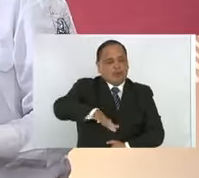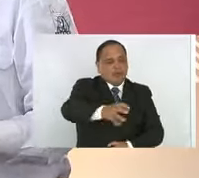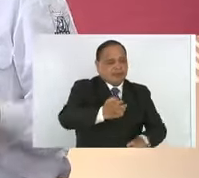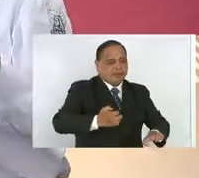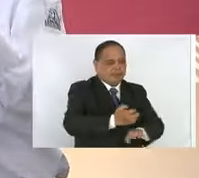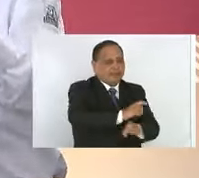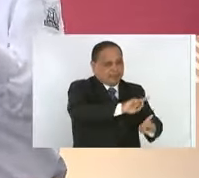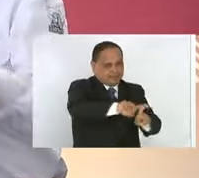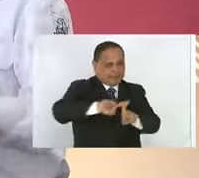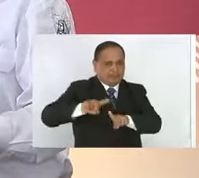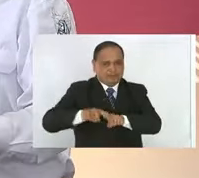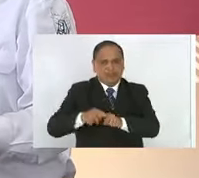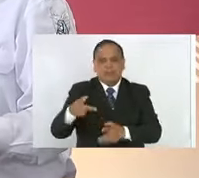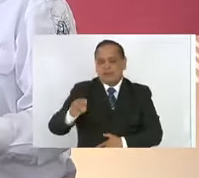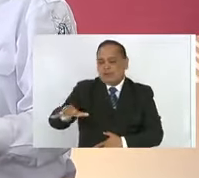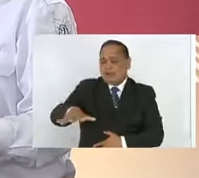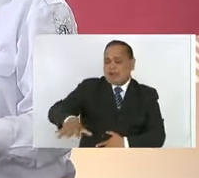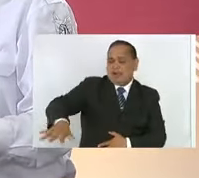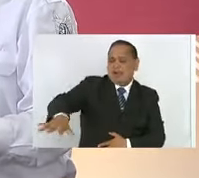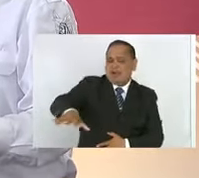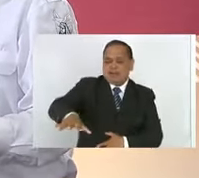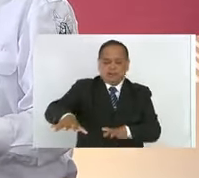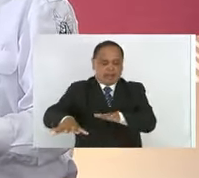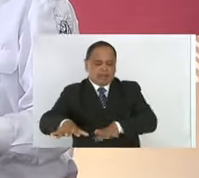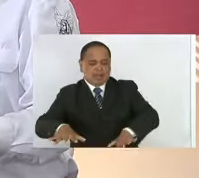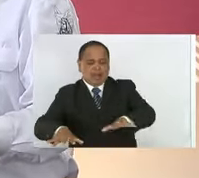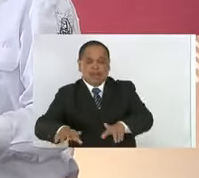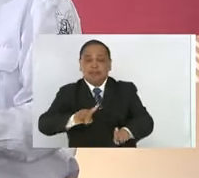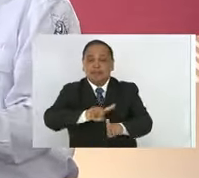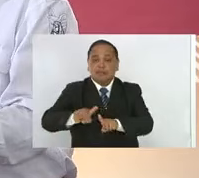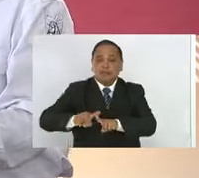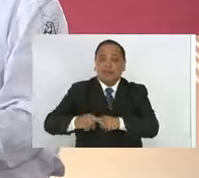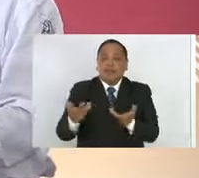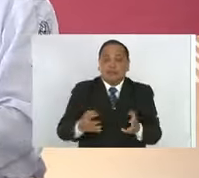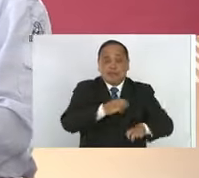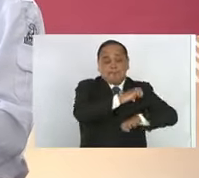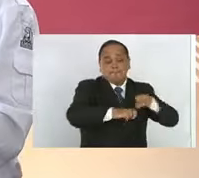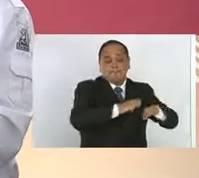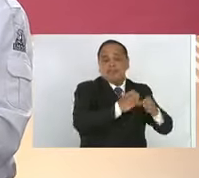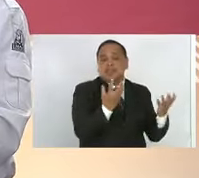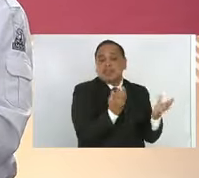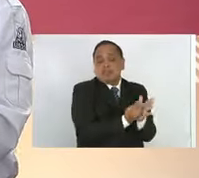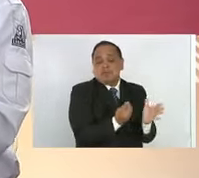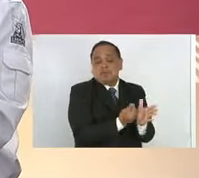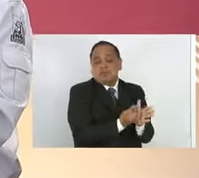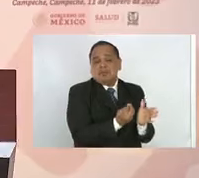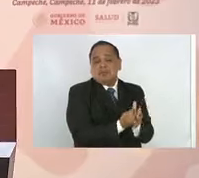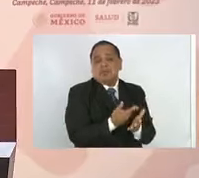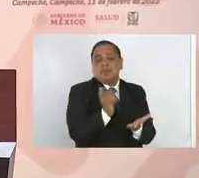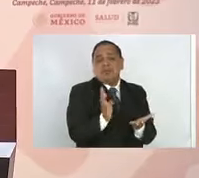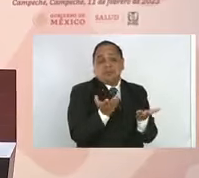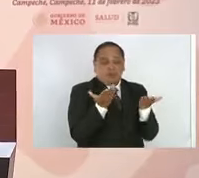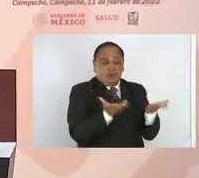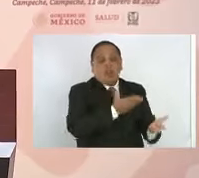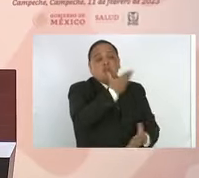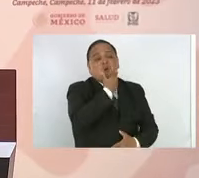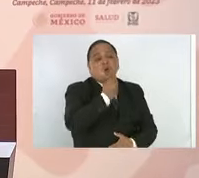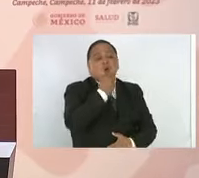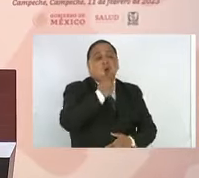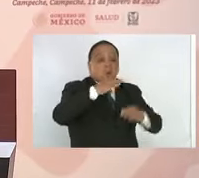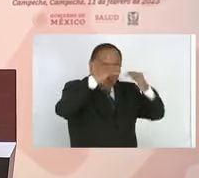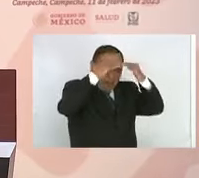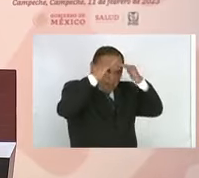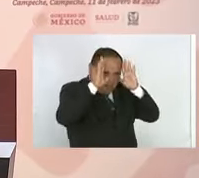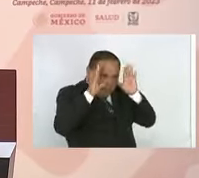atención estaban ya en manos de empresas privadas. Y ellos, los conservadores, sabían que esa